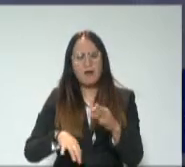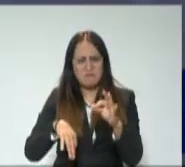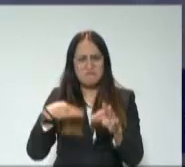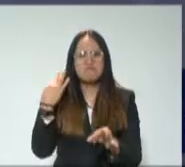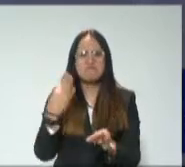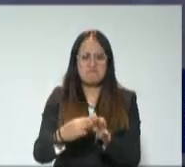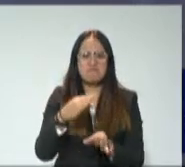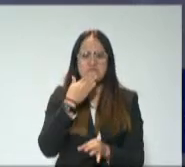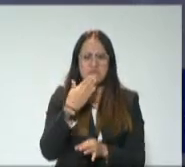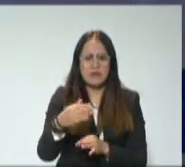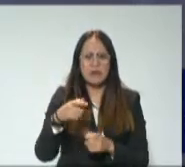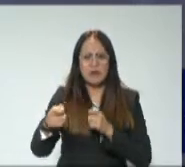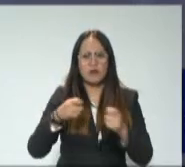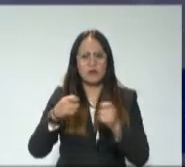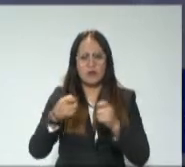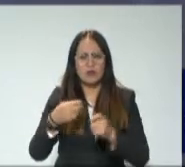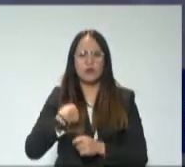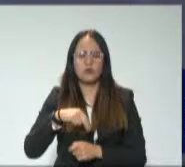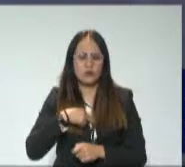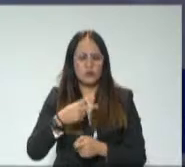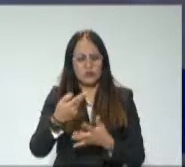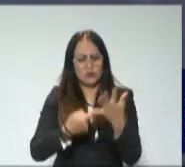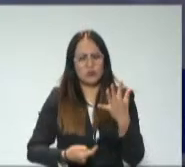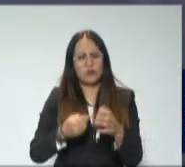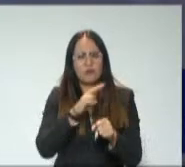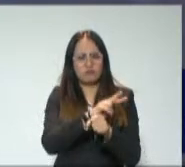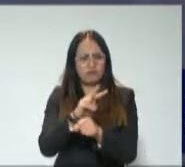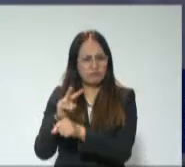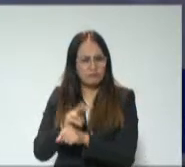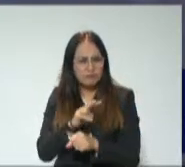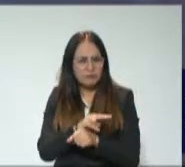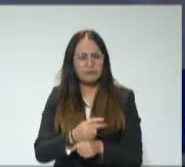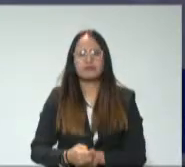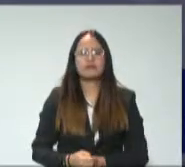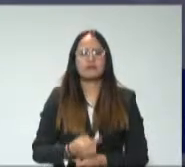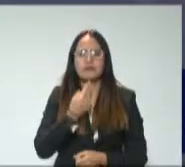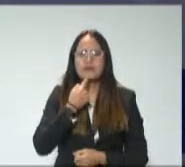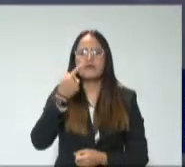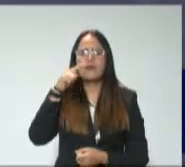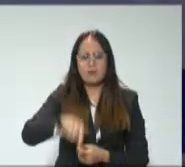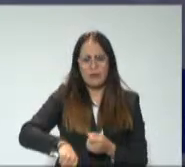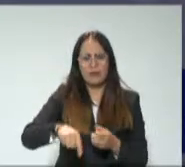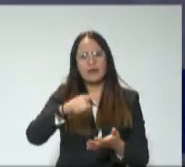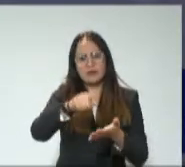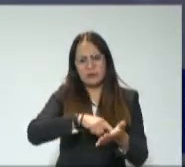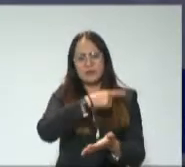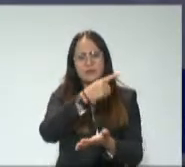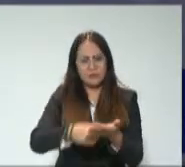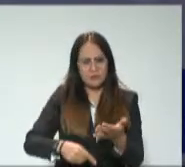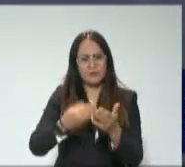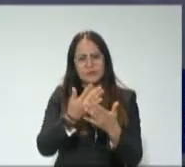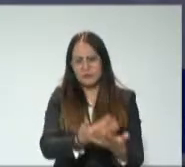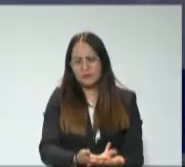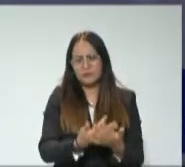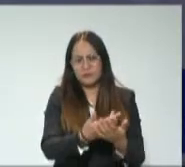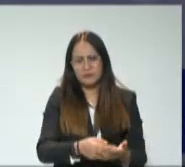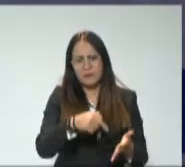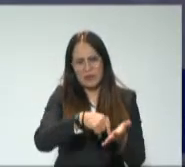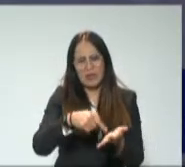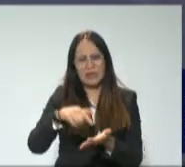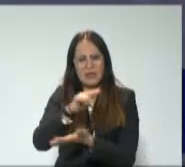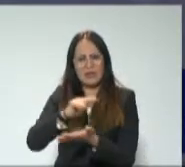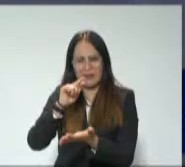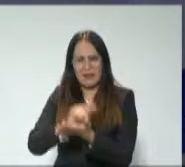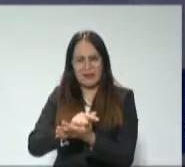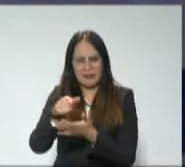regulan los derechos que tutel la suspensión de términos de los procedimientos administrativos previstos en las leyes en la